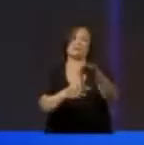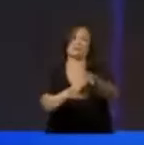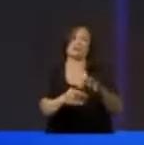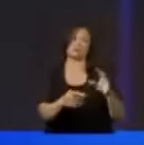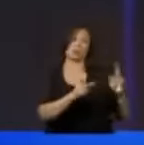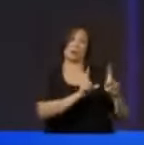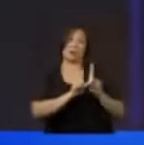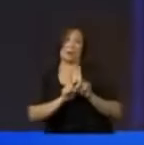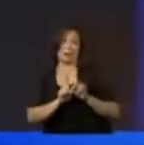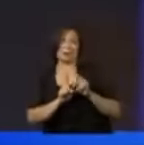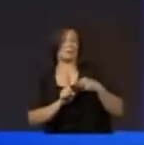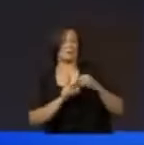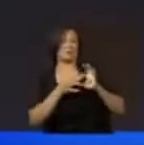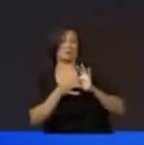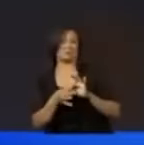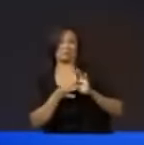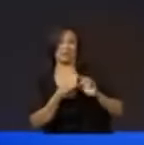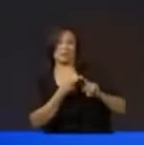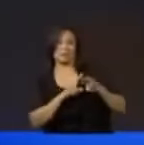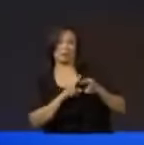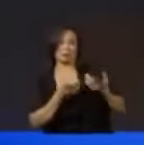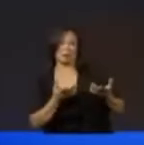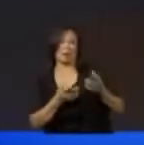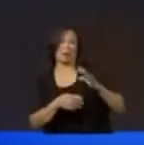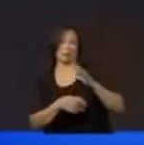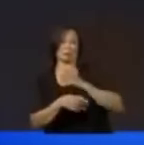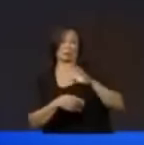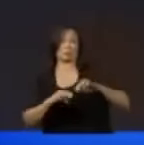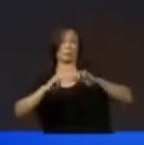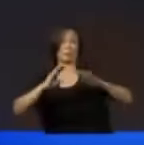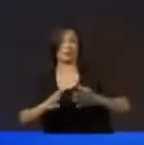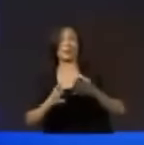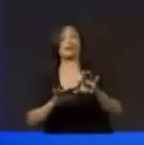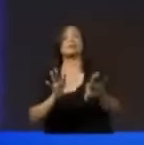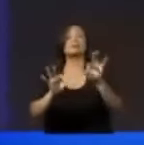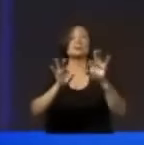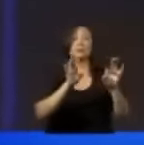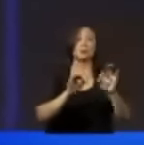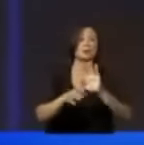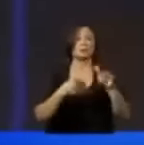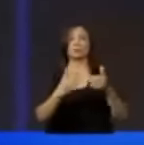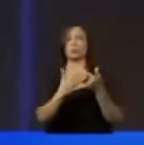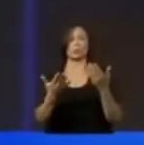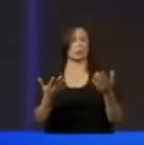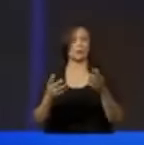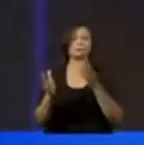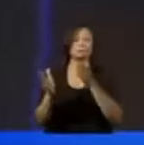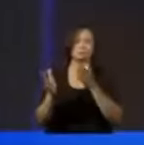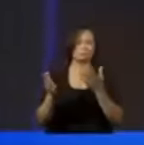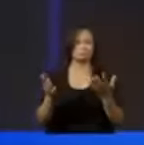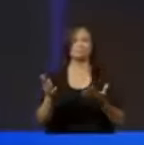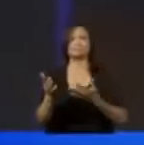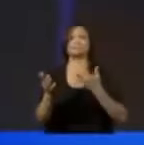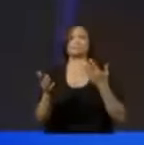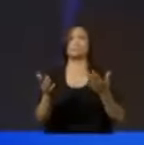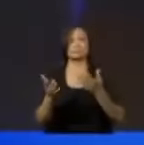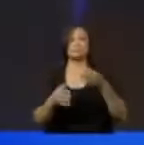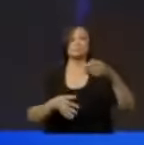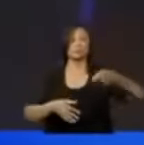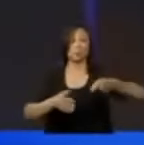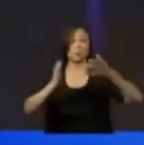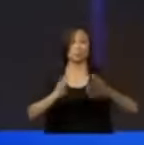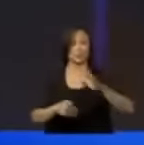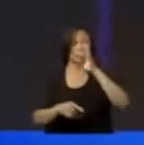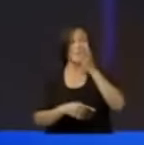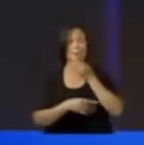voto más que tendría el presidente de la República en el Consejo de la Magistratura, que escoge todo el ordenamiento de los